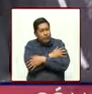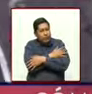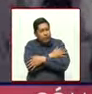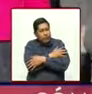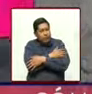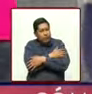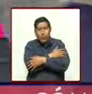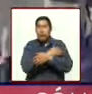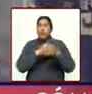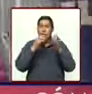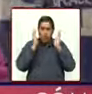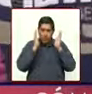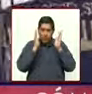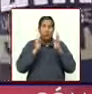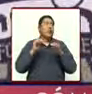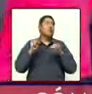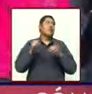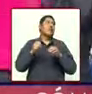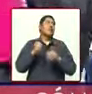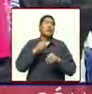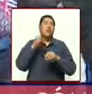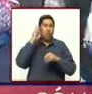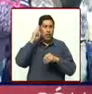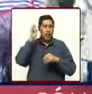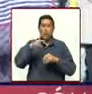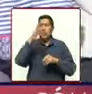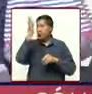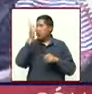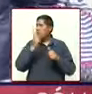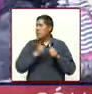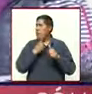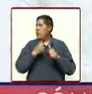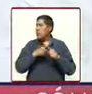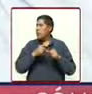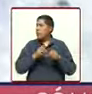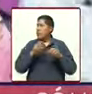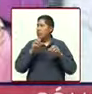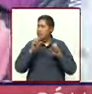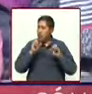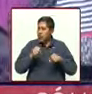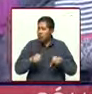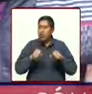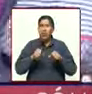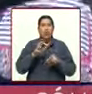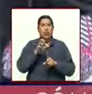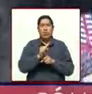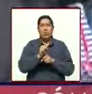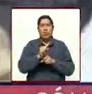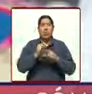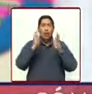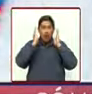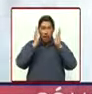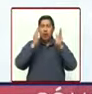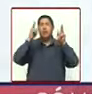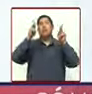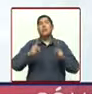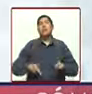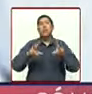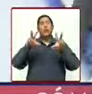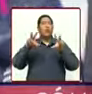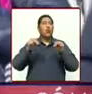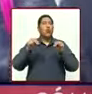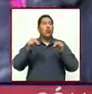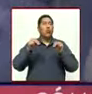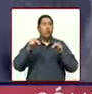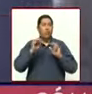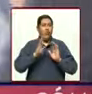escuchar. Realmente, Miriam, tienes toda la razón. Primero, se puede detectar esas señales. Sí. Hay que escuchar a estas personas. No hay que